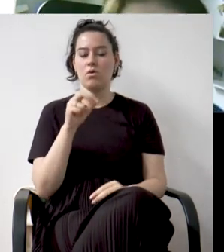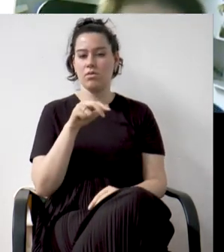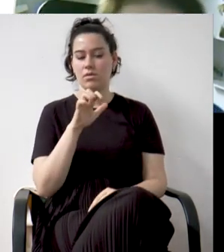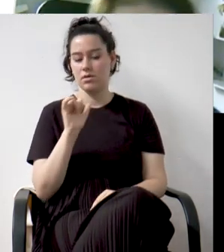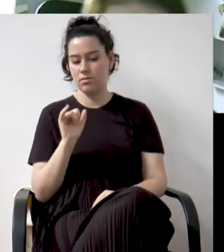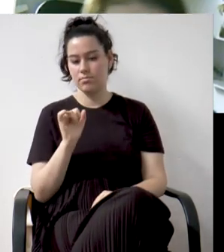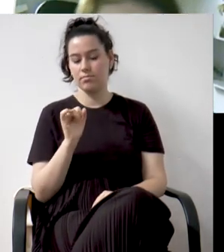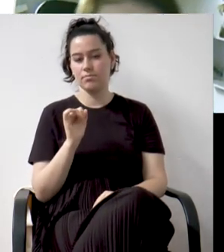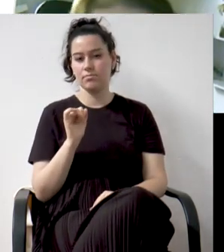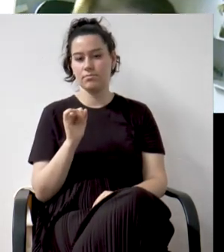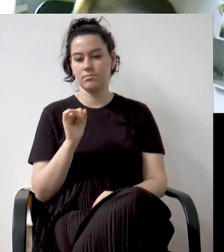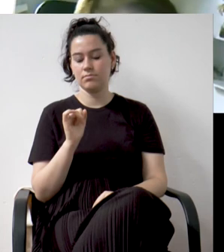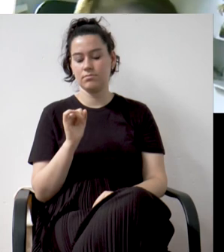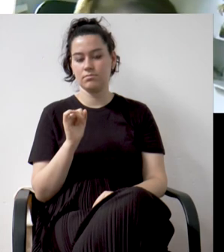recién.